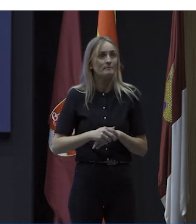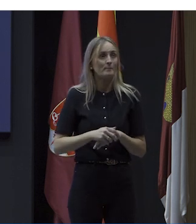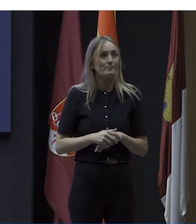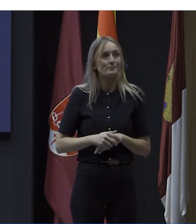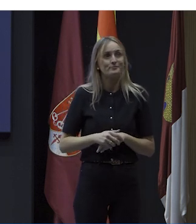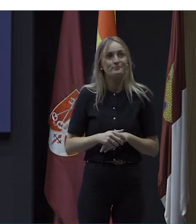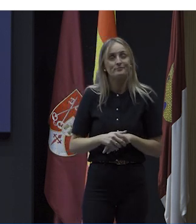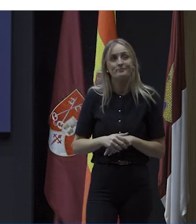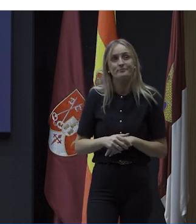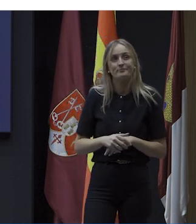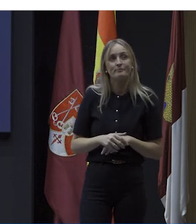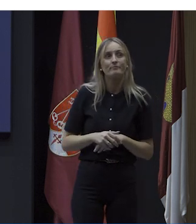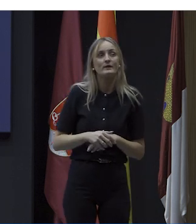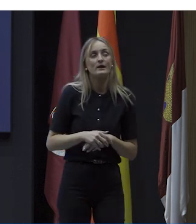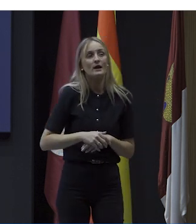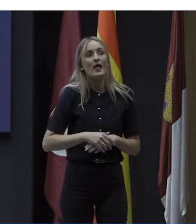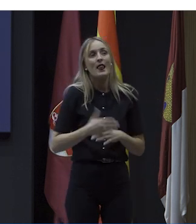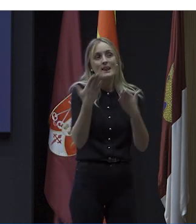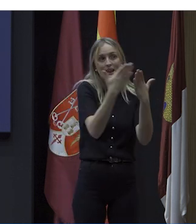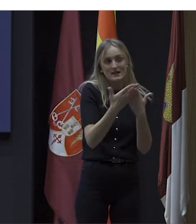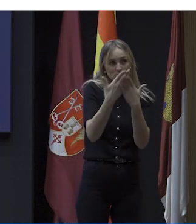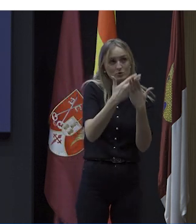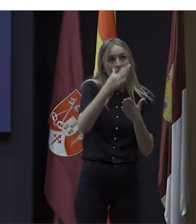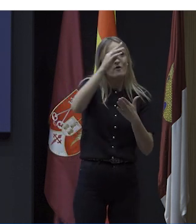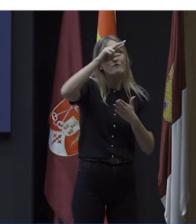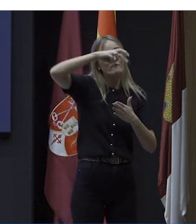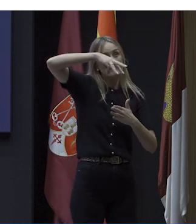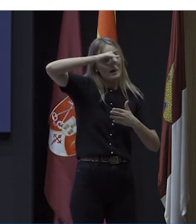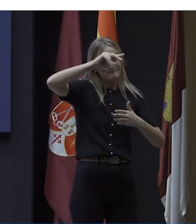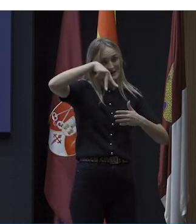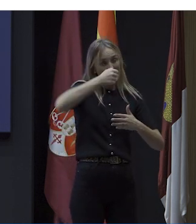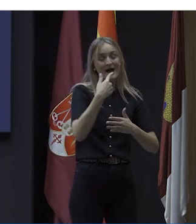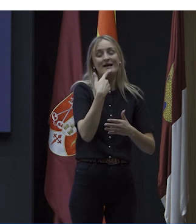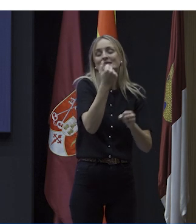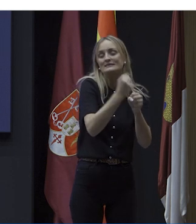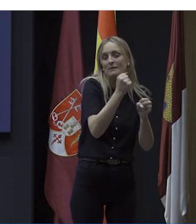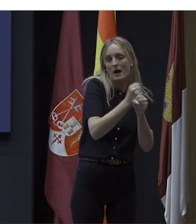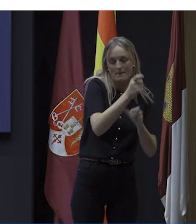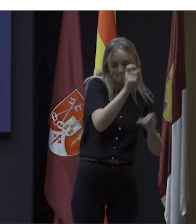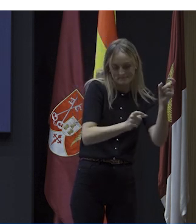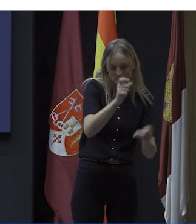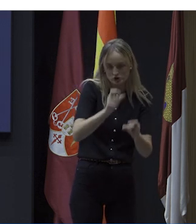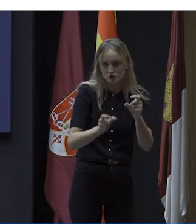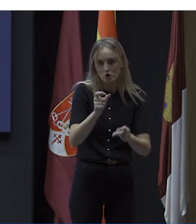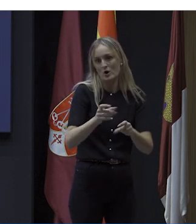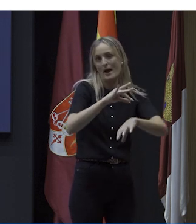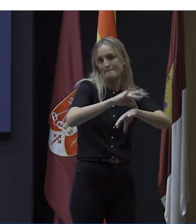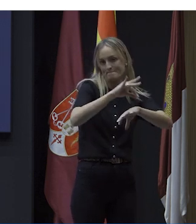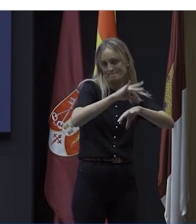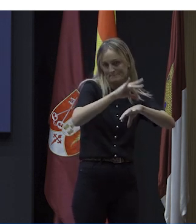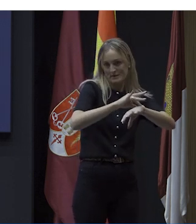¿En qué consiste el estudio? Bueno, el estudio Framingham significa que había que trabajar con médicos clínicos, pero también